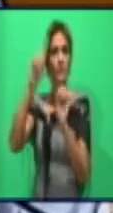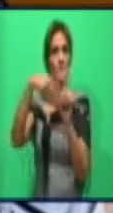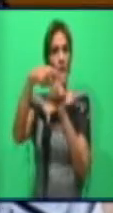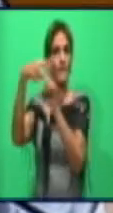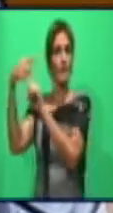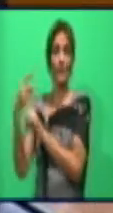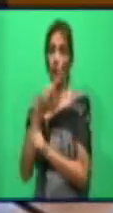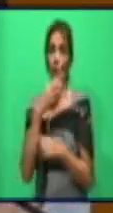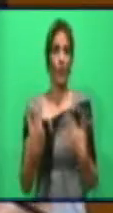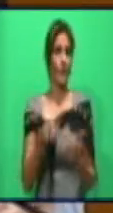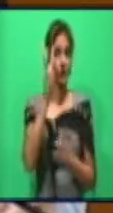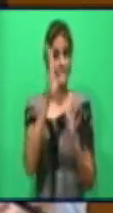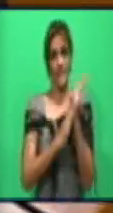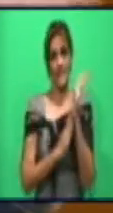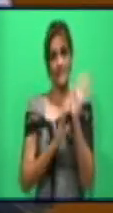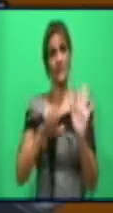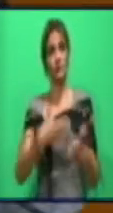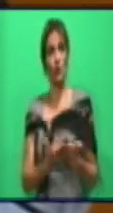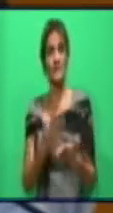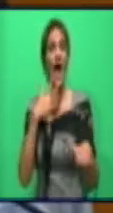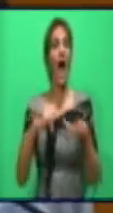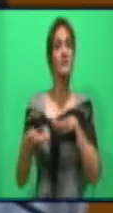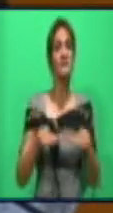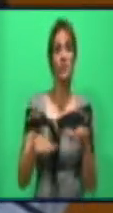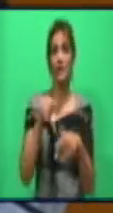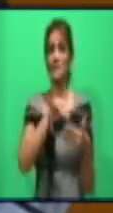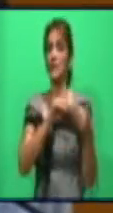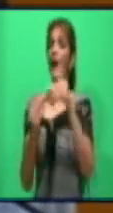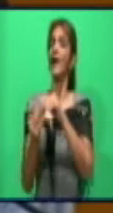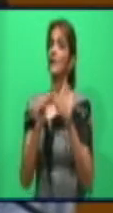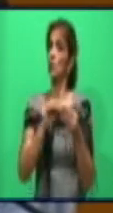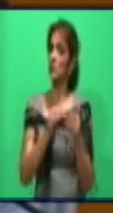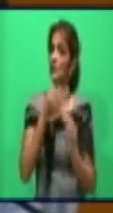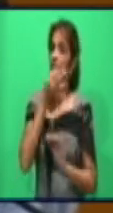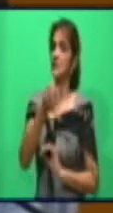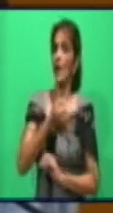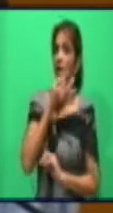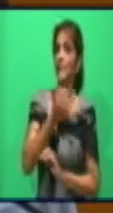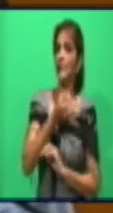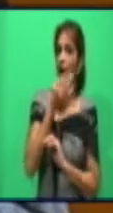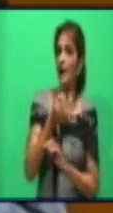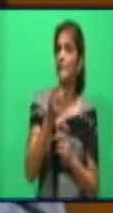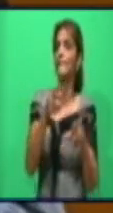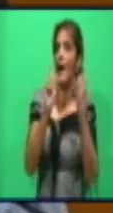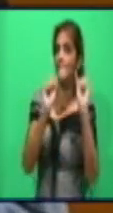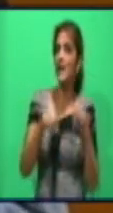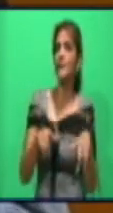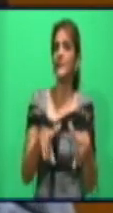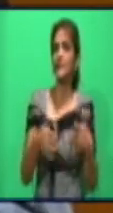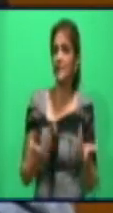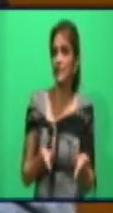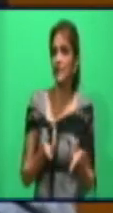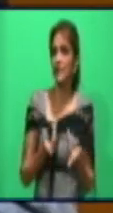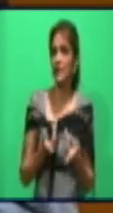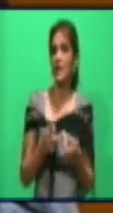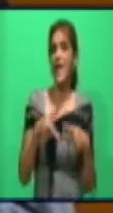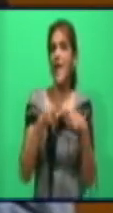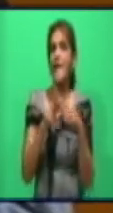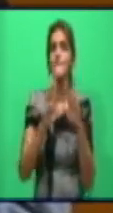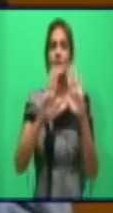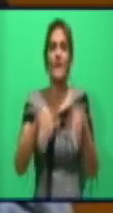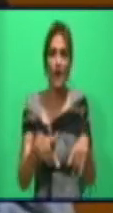que vamos a discutir aquí técnicamente desde la ciencia y el por qué hay que hacerlo nos va a permitir evitar que se